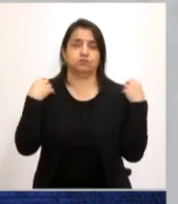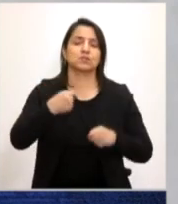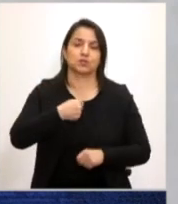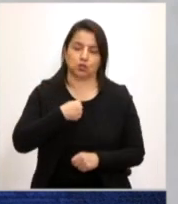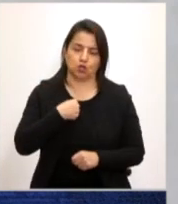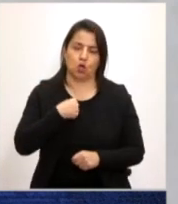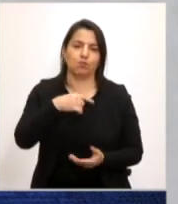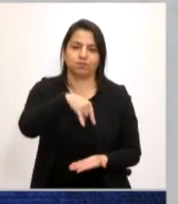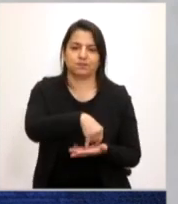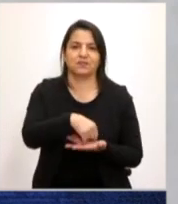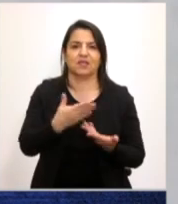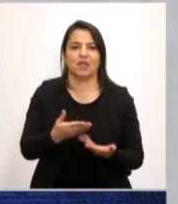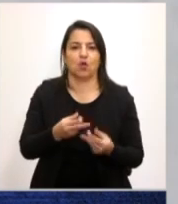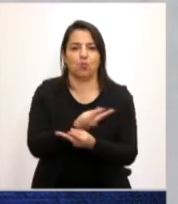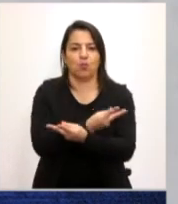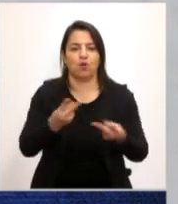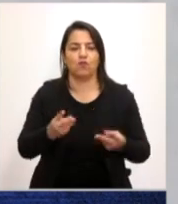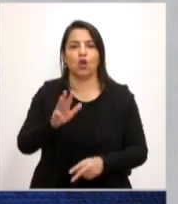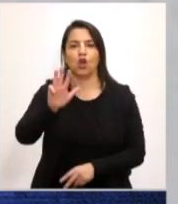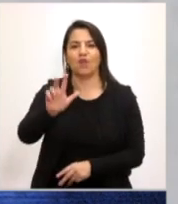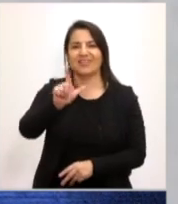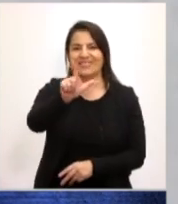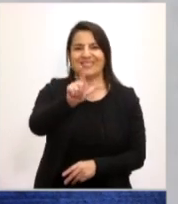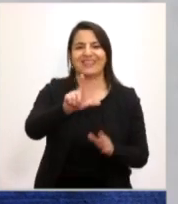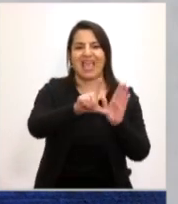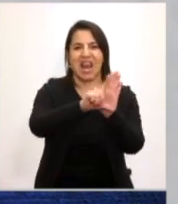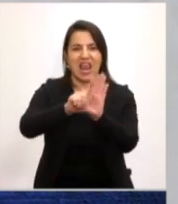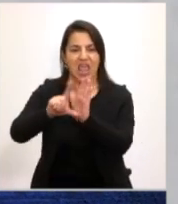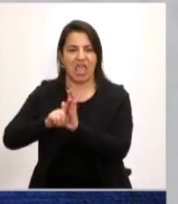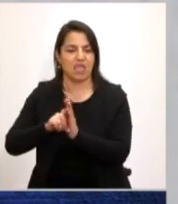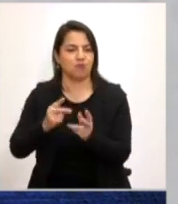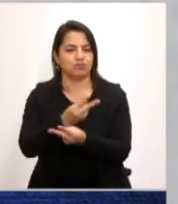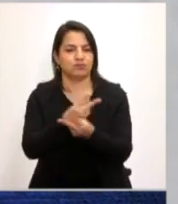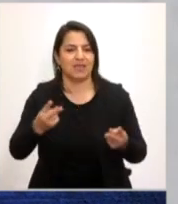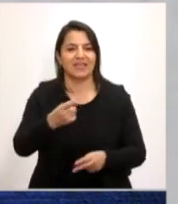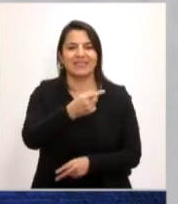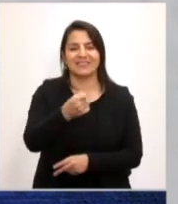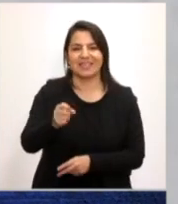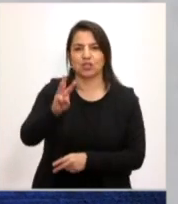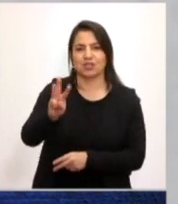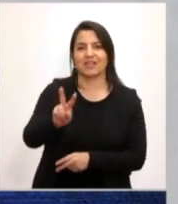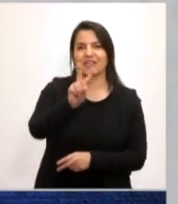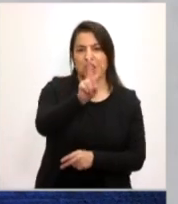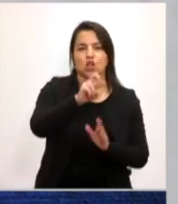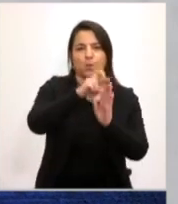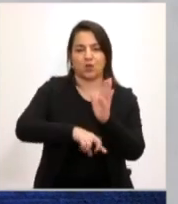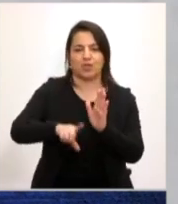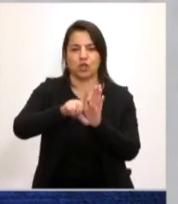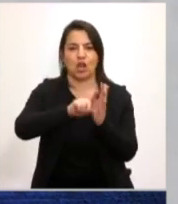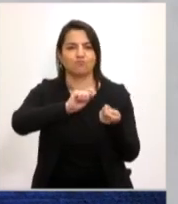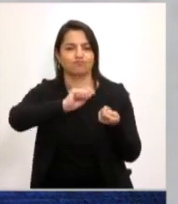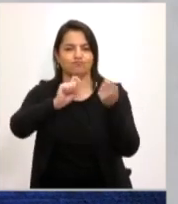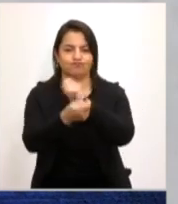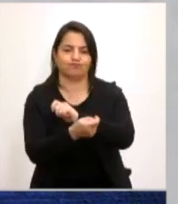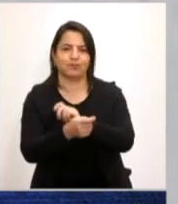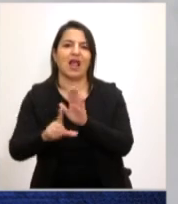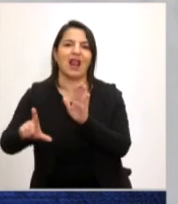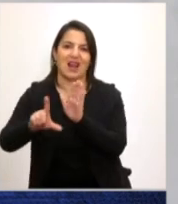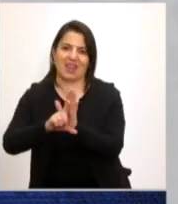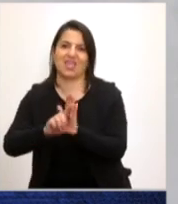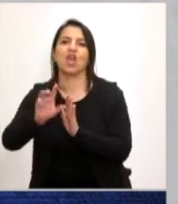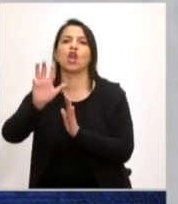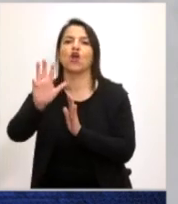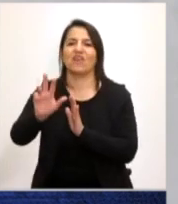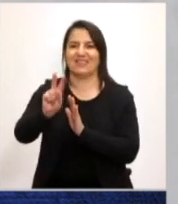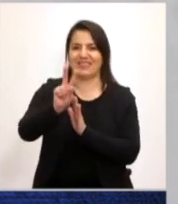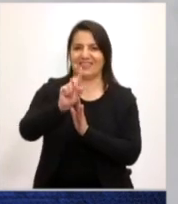la publicación de un total de 97 leyes, específicamente son 132 proyectos de ley convertidos en 97 leyes, de